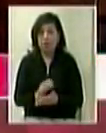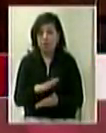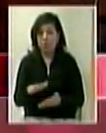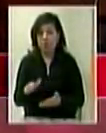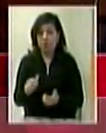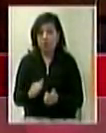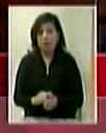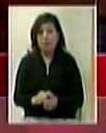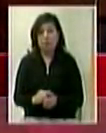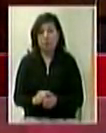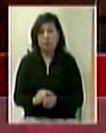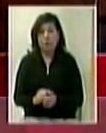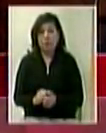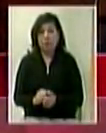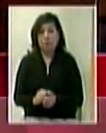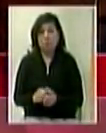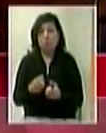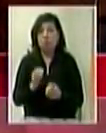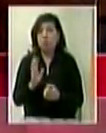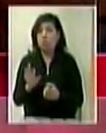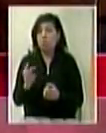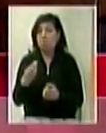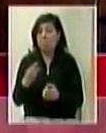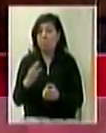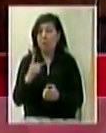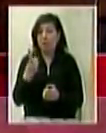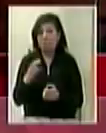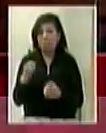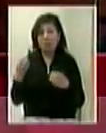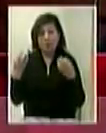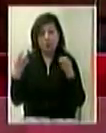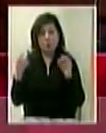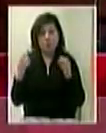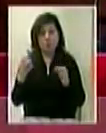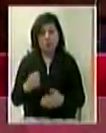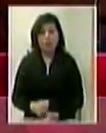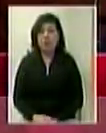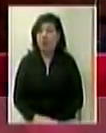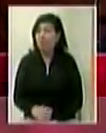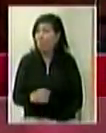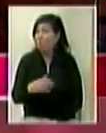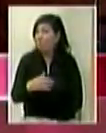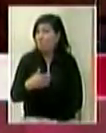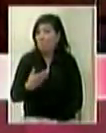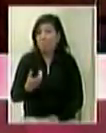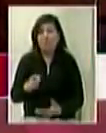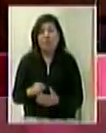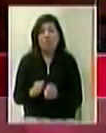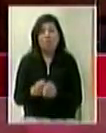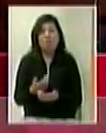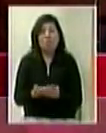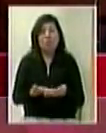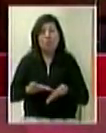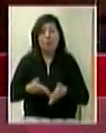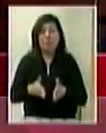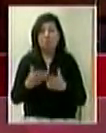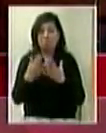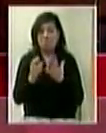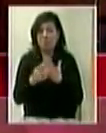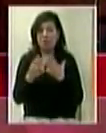niños y niñas porque sus madres son madres solteras y no podían acreditar con partida de